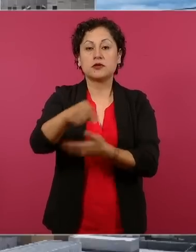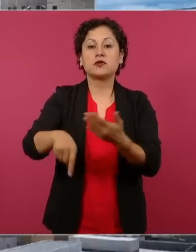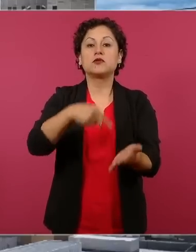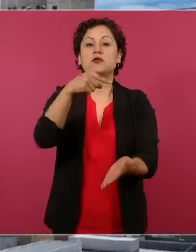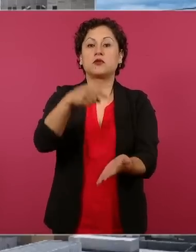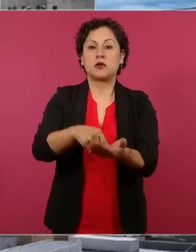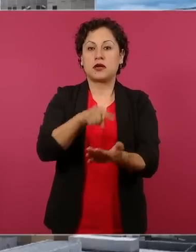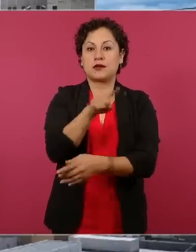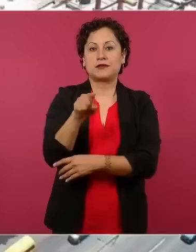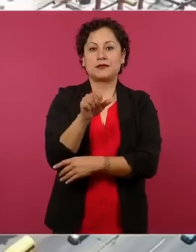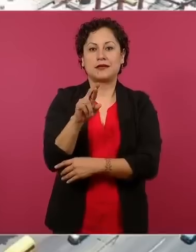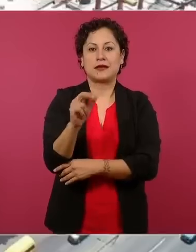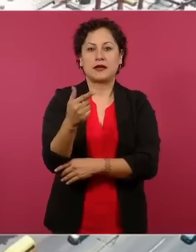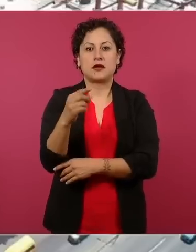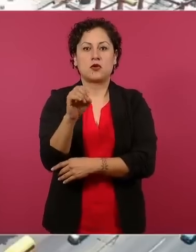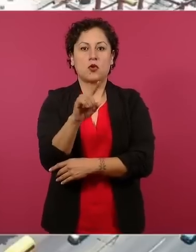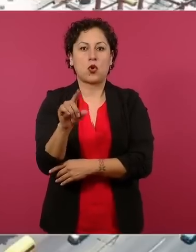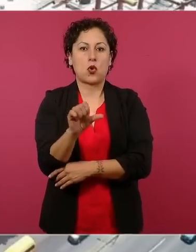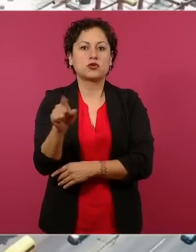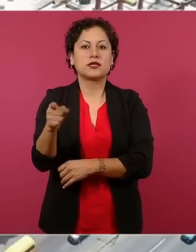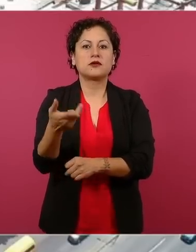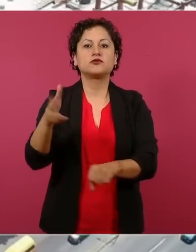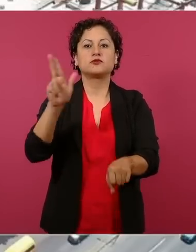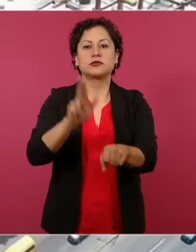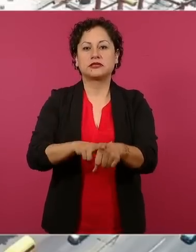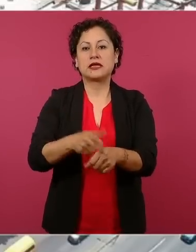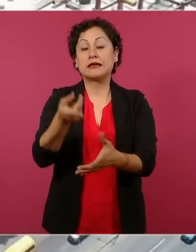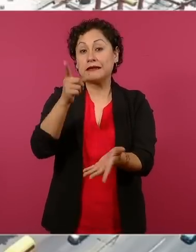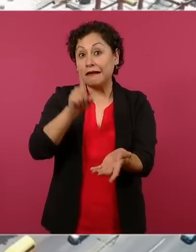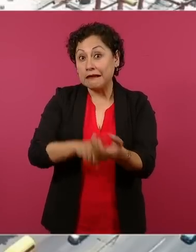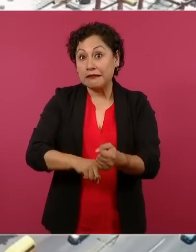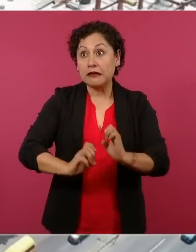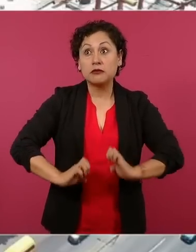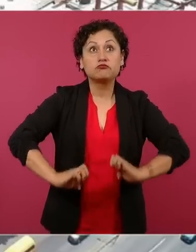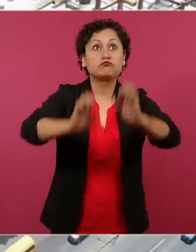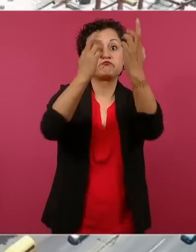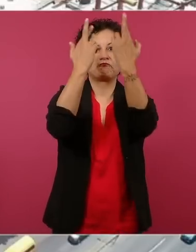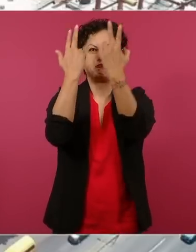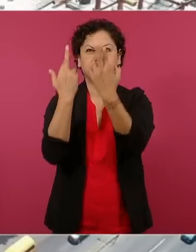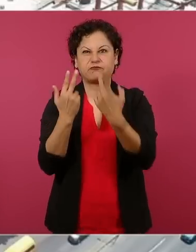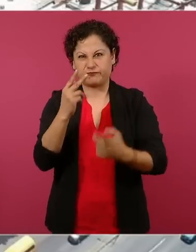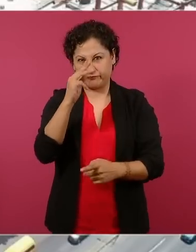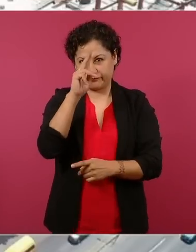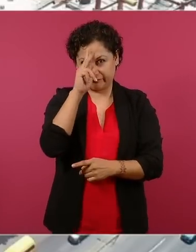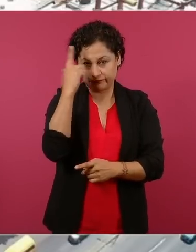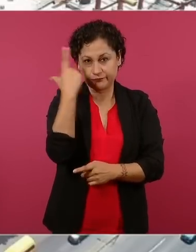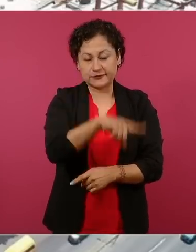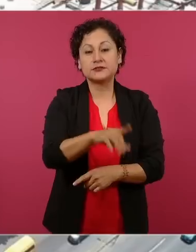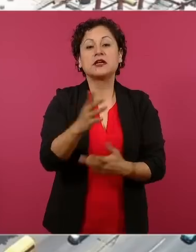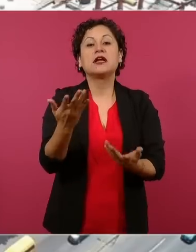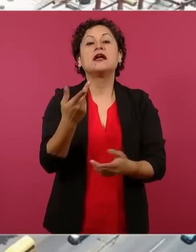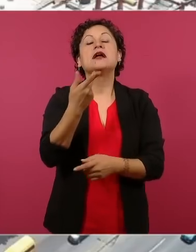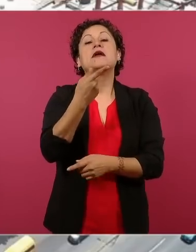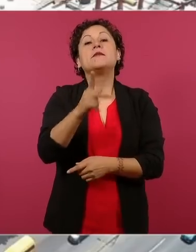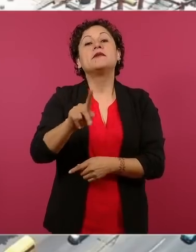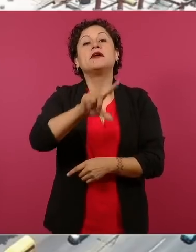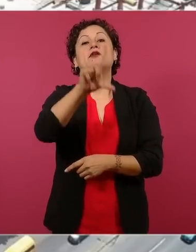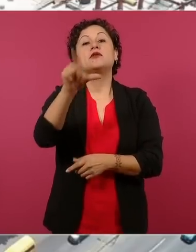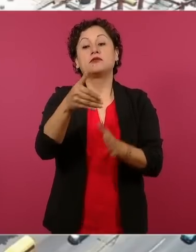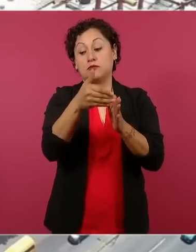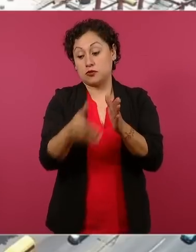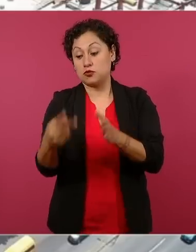de Zaragoza, que tuvo daños estructurales tras el sismo. Sin embargo, cuando 2